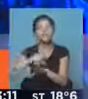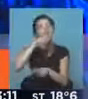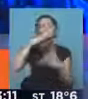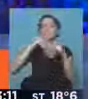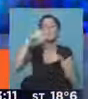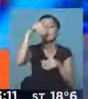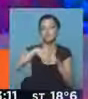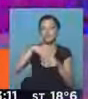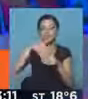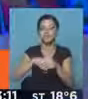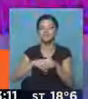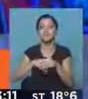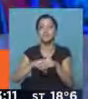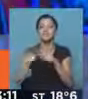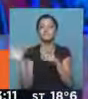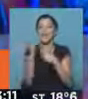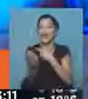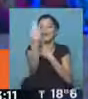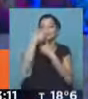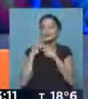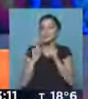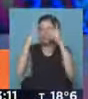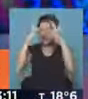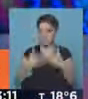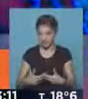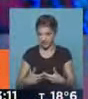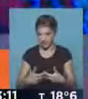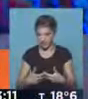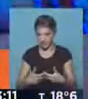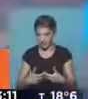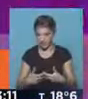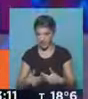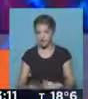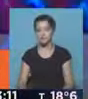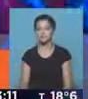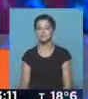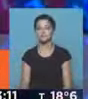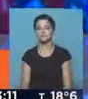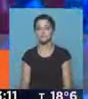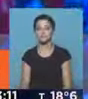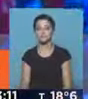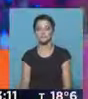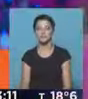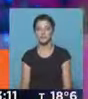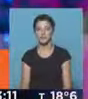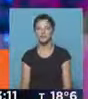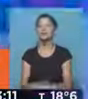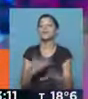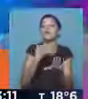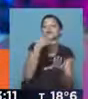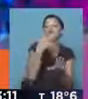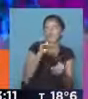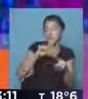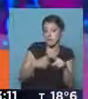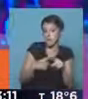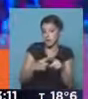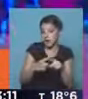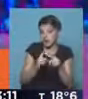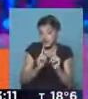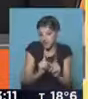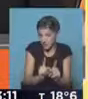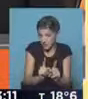sea, nada agota la construcción de legitimidad y la construcción de decisión política, ¿no? Y el hecho de que